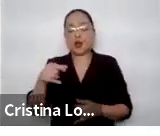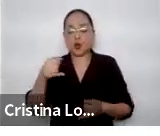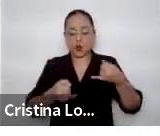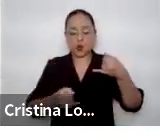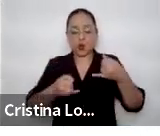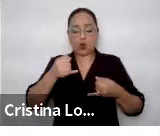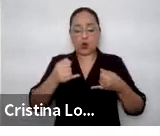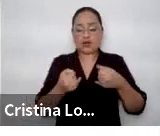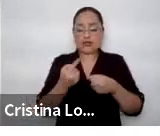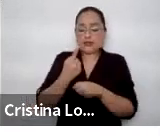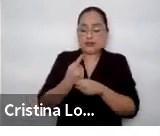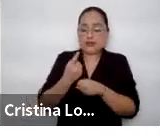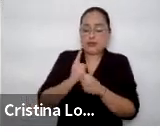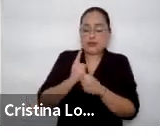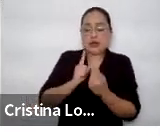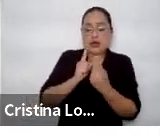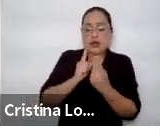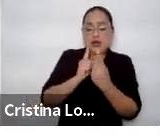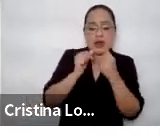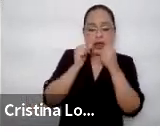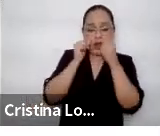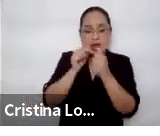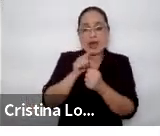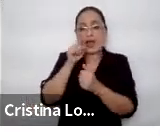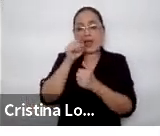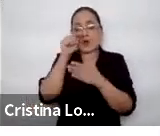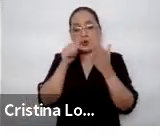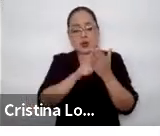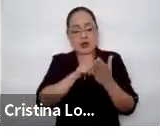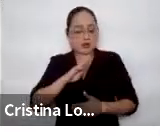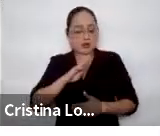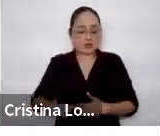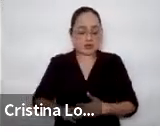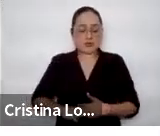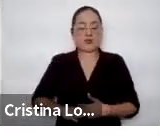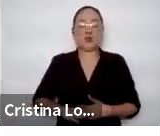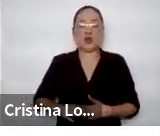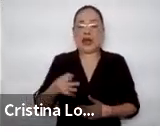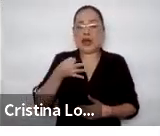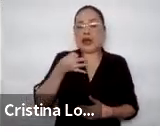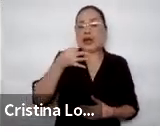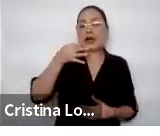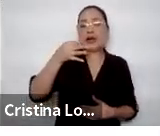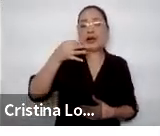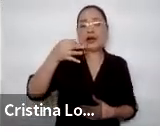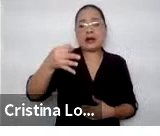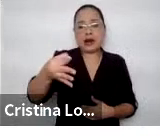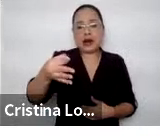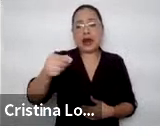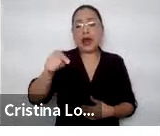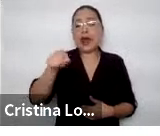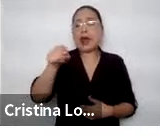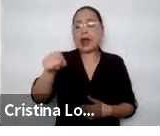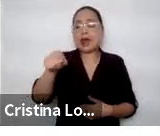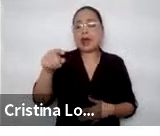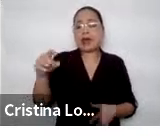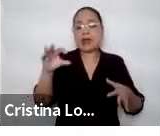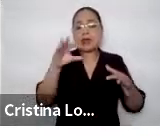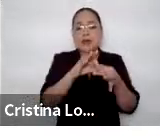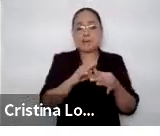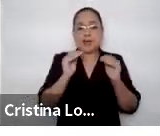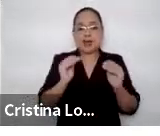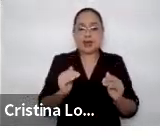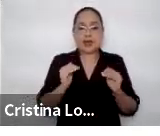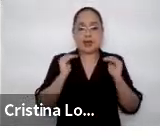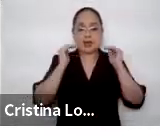de primera instancia localizado en un municipio específico, ahí a él le va a obligar la del Pleno y Salas de la